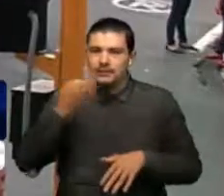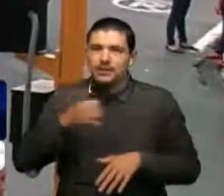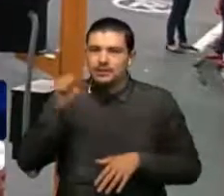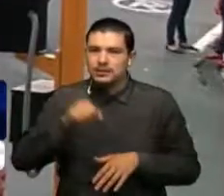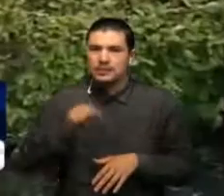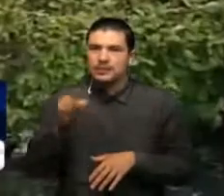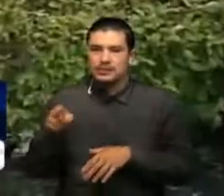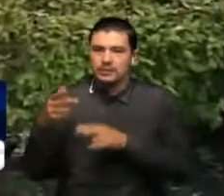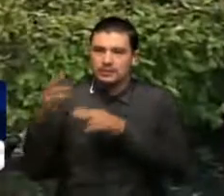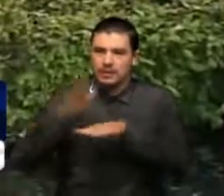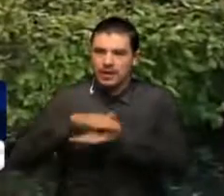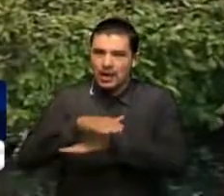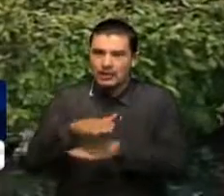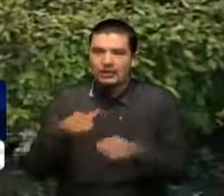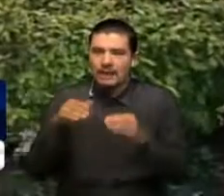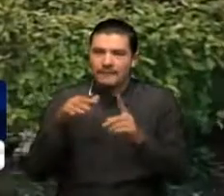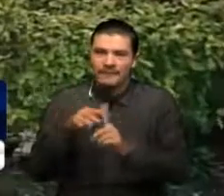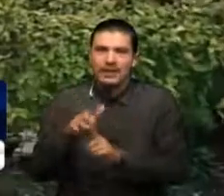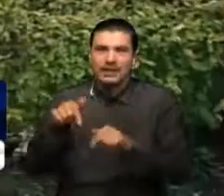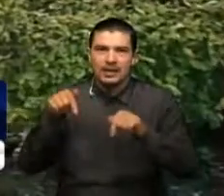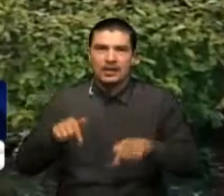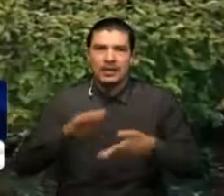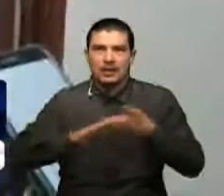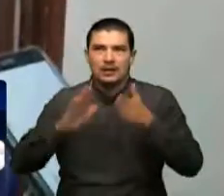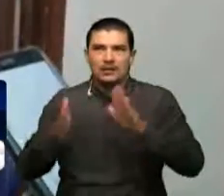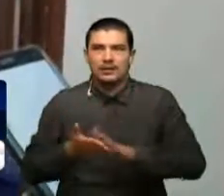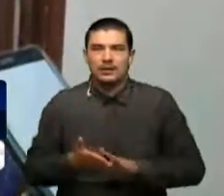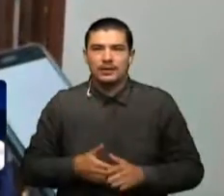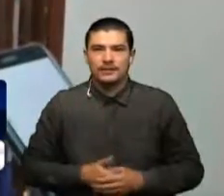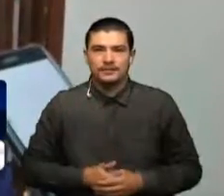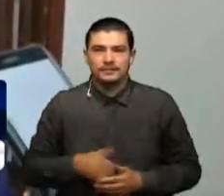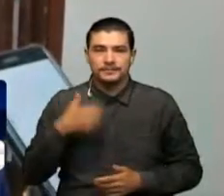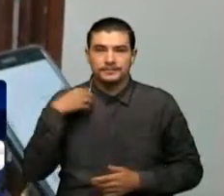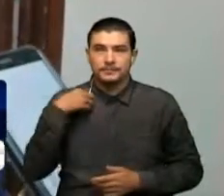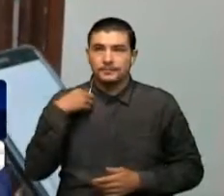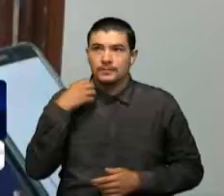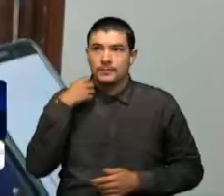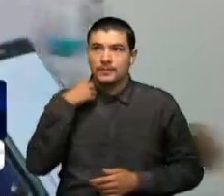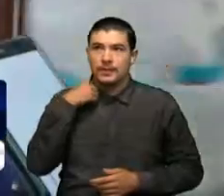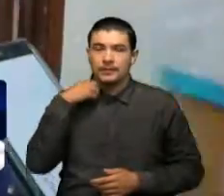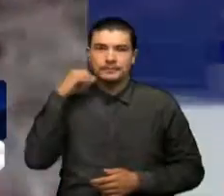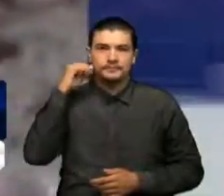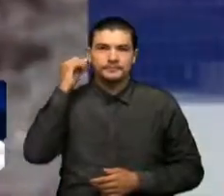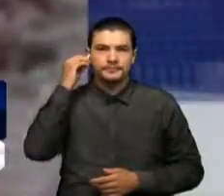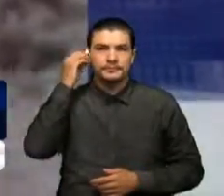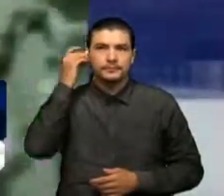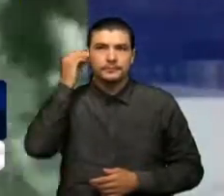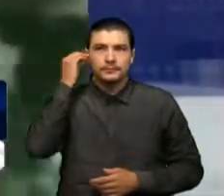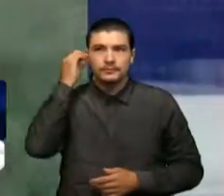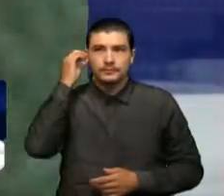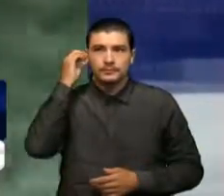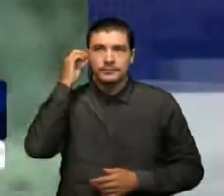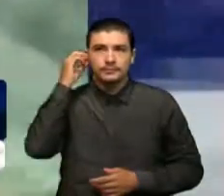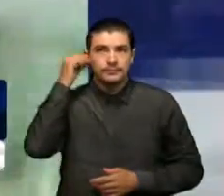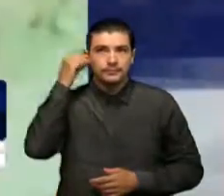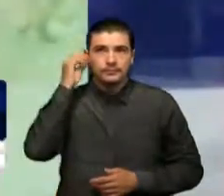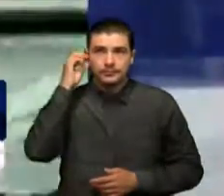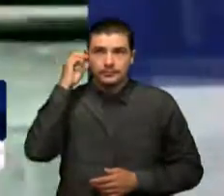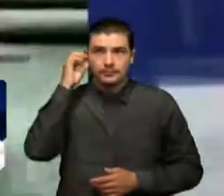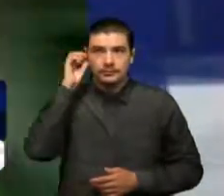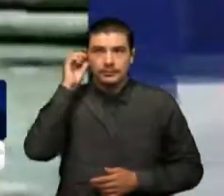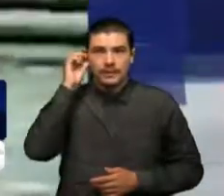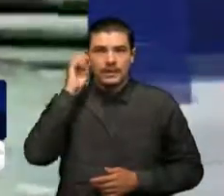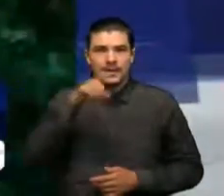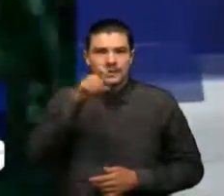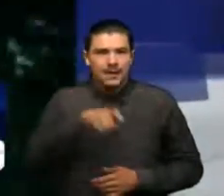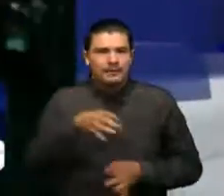se desarrollarán las labores para los municipios del Catatumbo. Tiene que ayudar a explicar no solo lo que pasó y por qué pasó, sino por qué